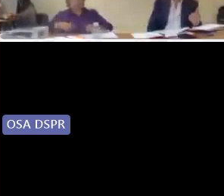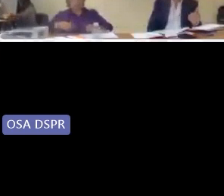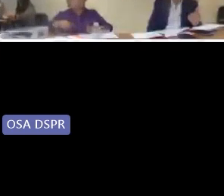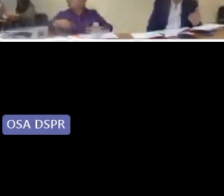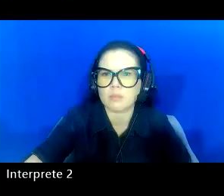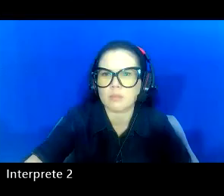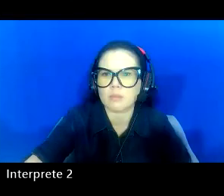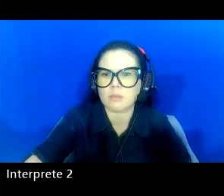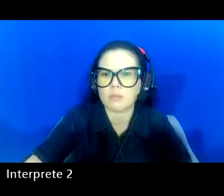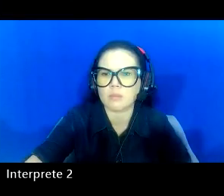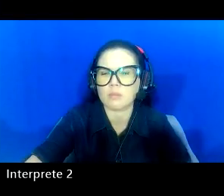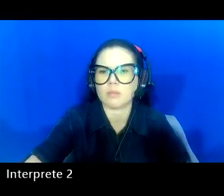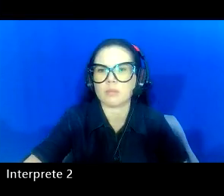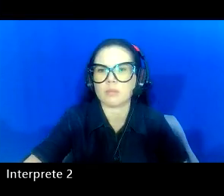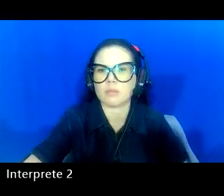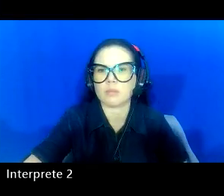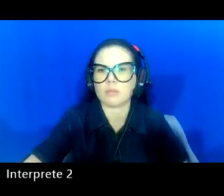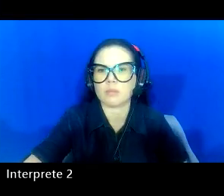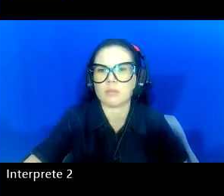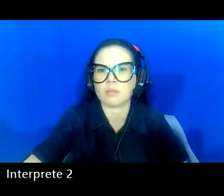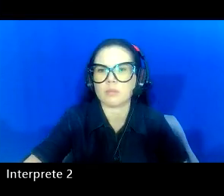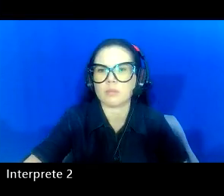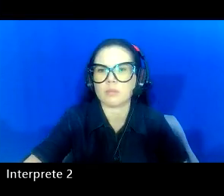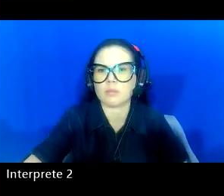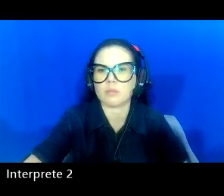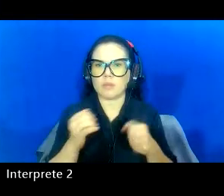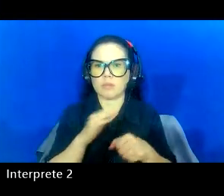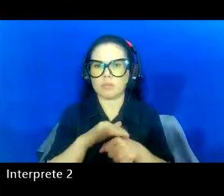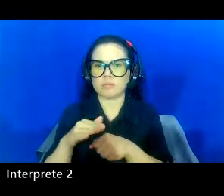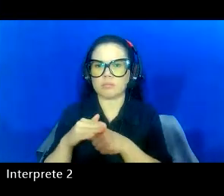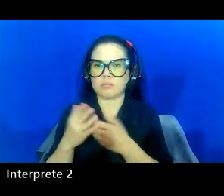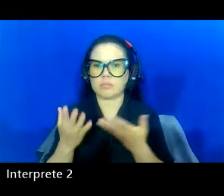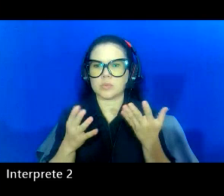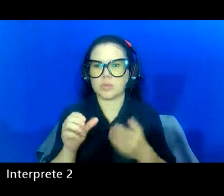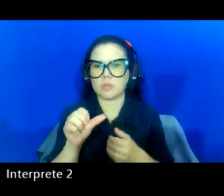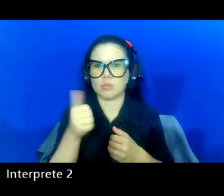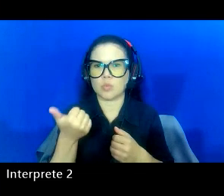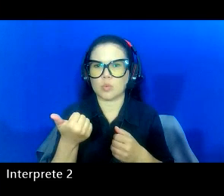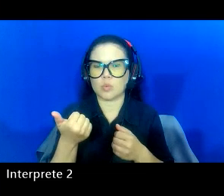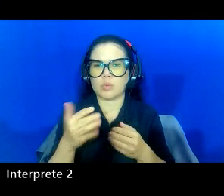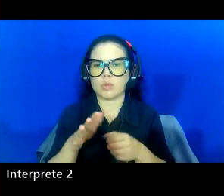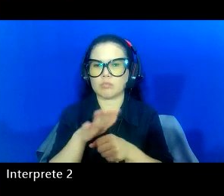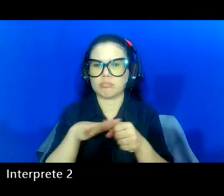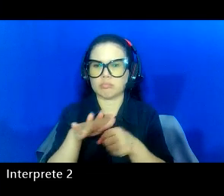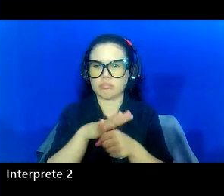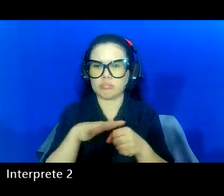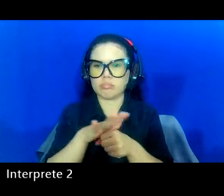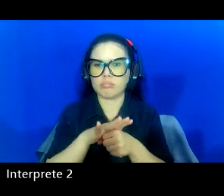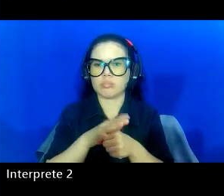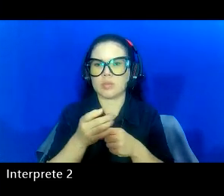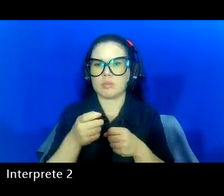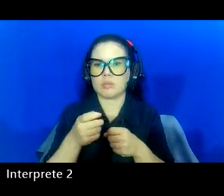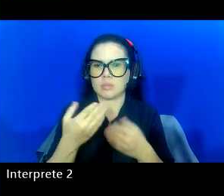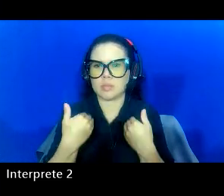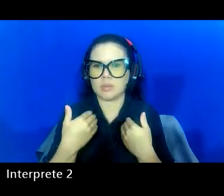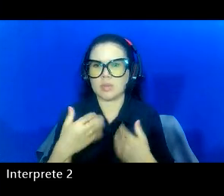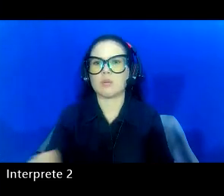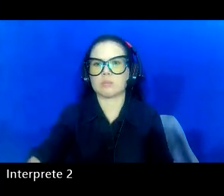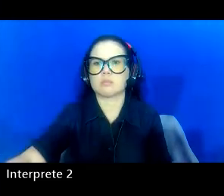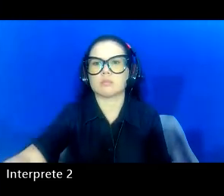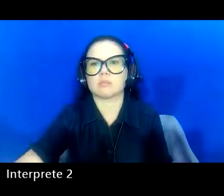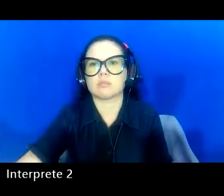con vulnerabilidades que están teniendo episodios, ¿verdad? de sobredosis fatales en